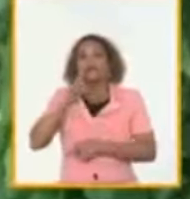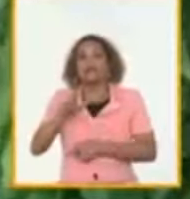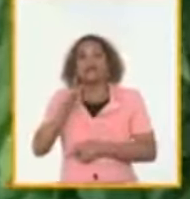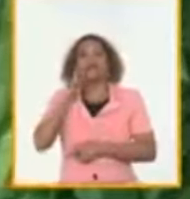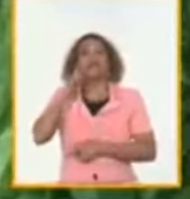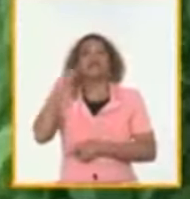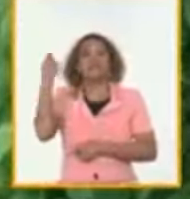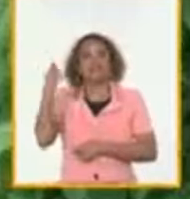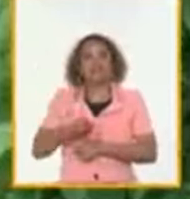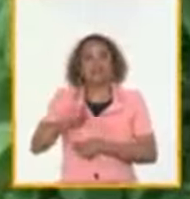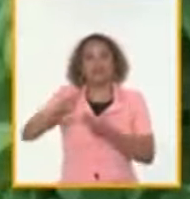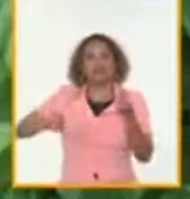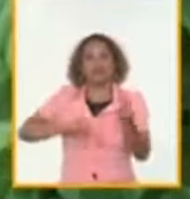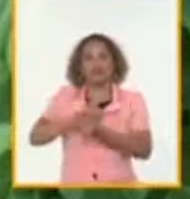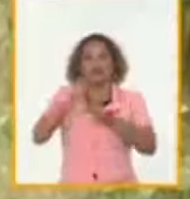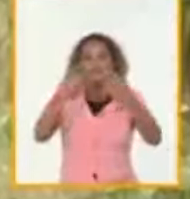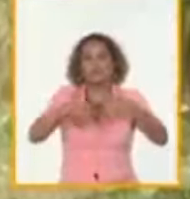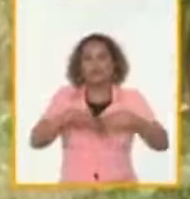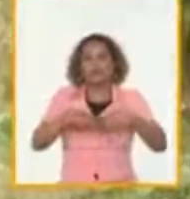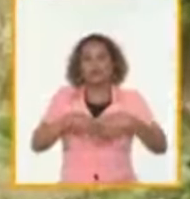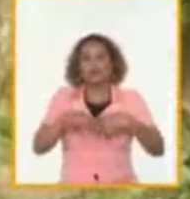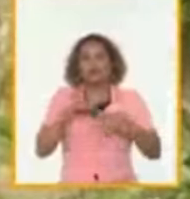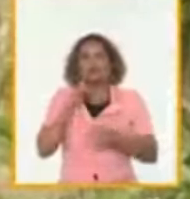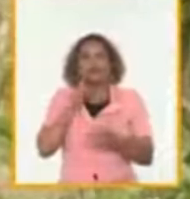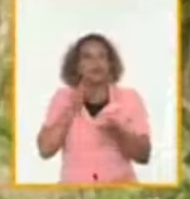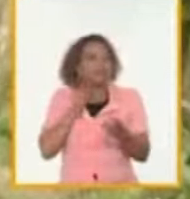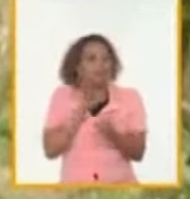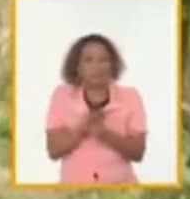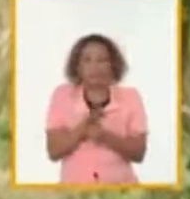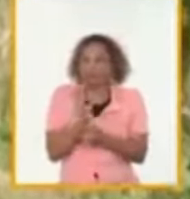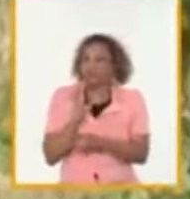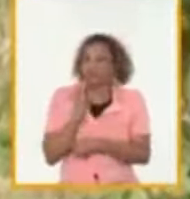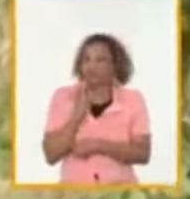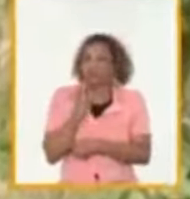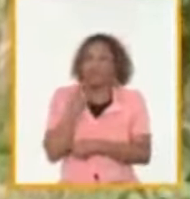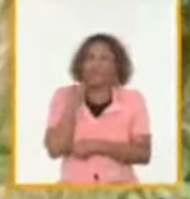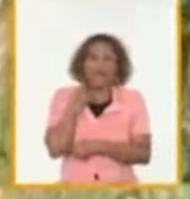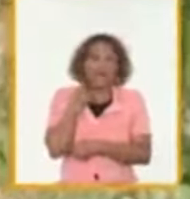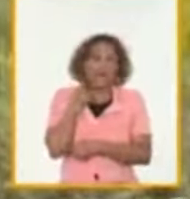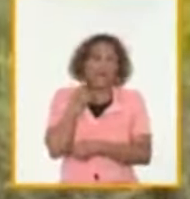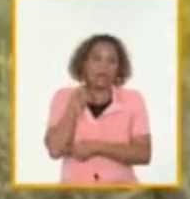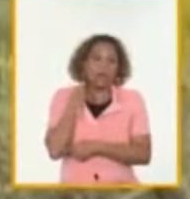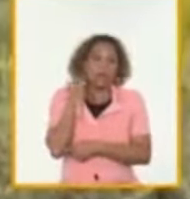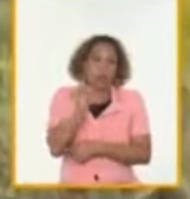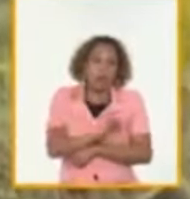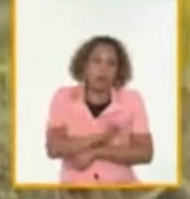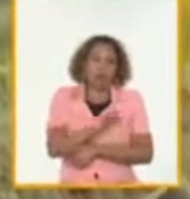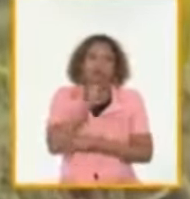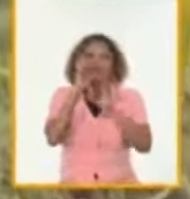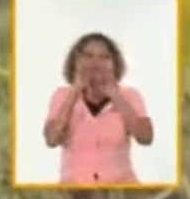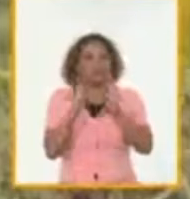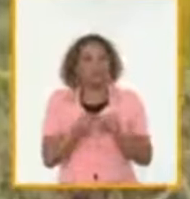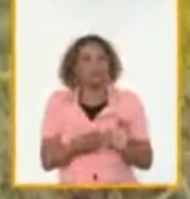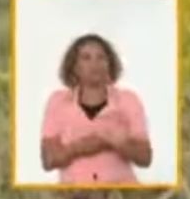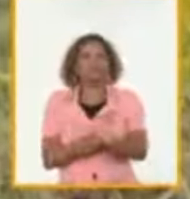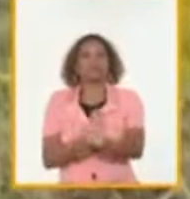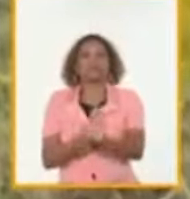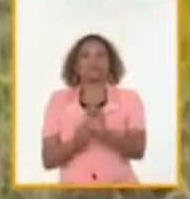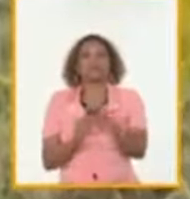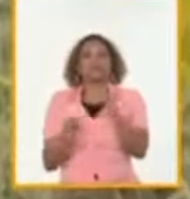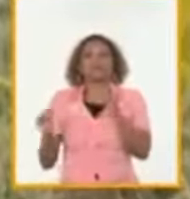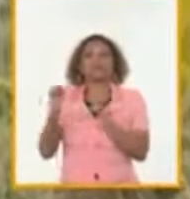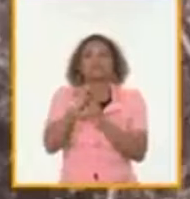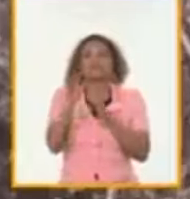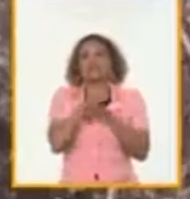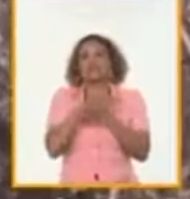productor de alimentos lo tomó muy en serio en pocos años logró resultados estables y en ascenso en varios